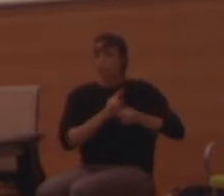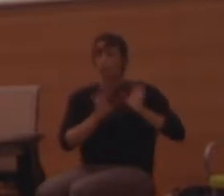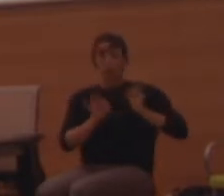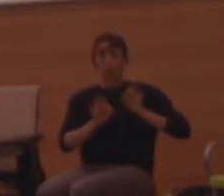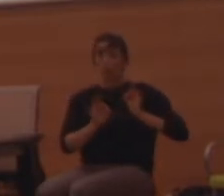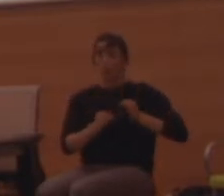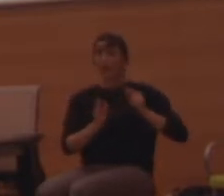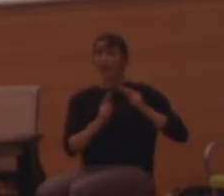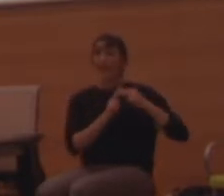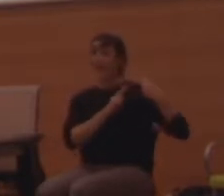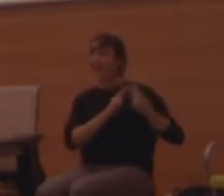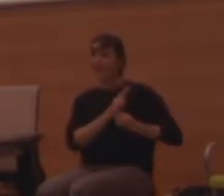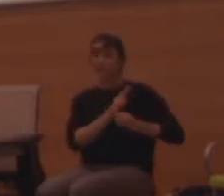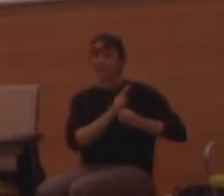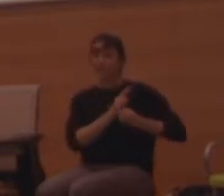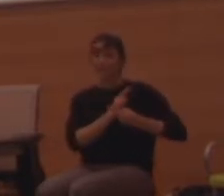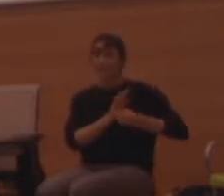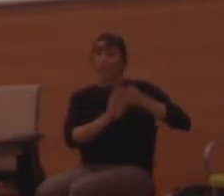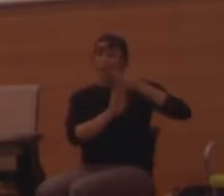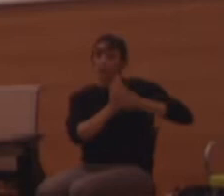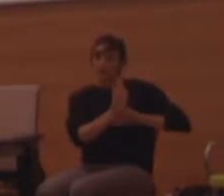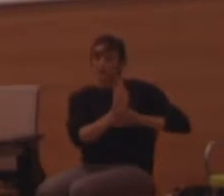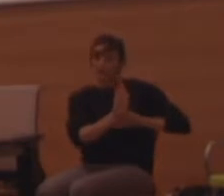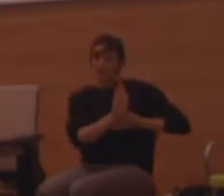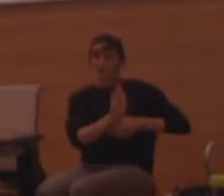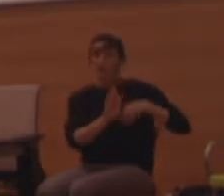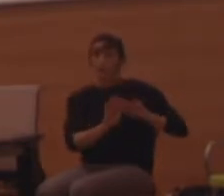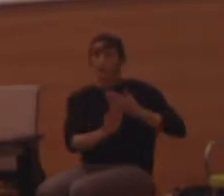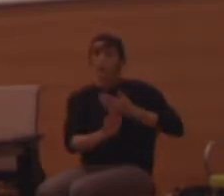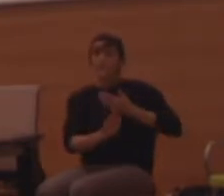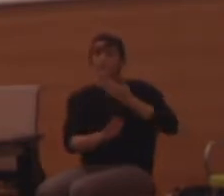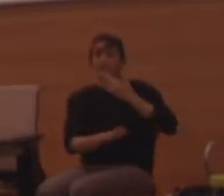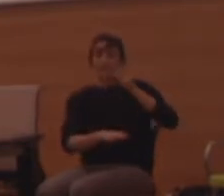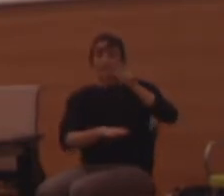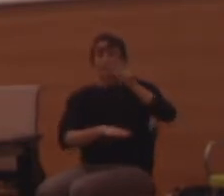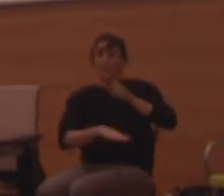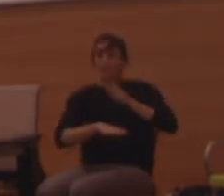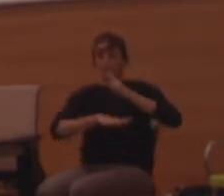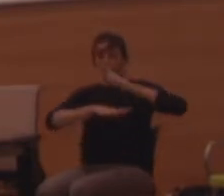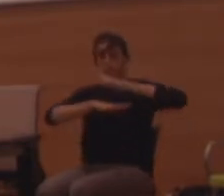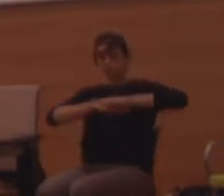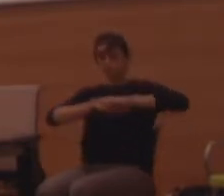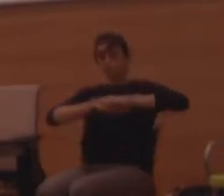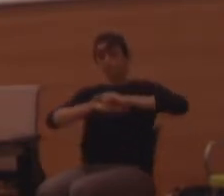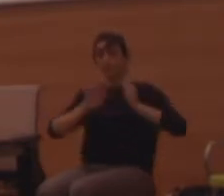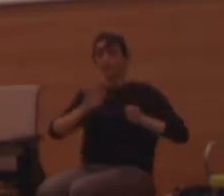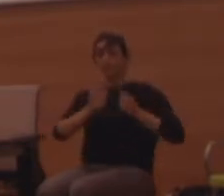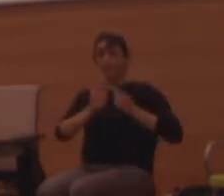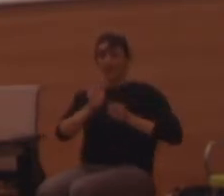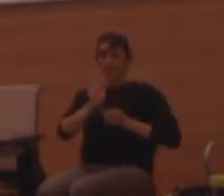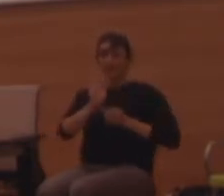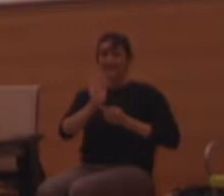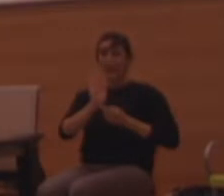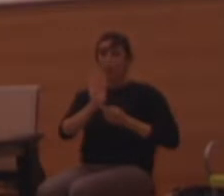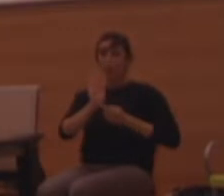reflejo cutáneo plantar. El reflejo aquilio, con el paciente tumbado, damos un golpecito en el talón